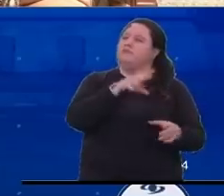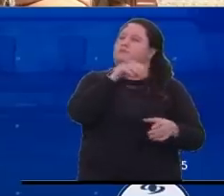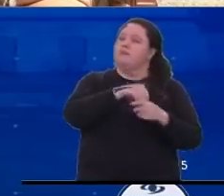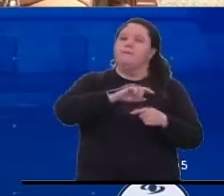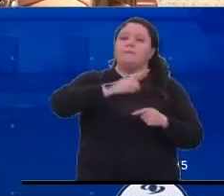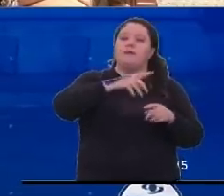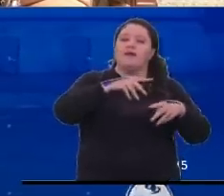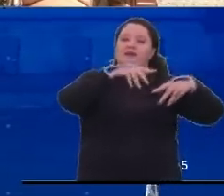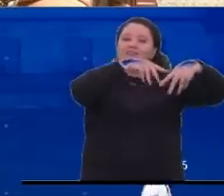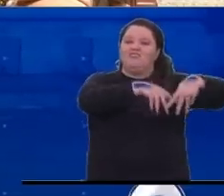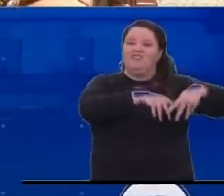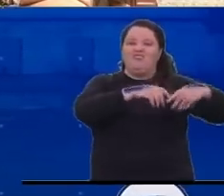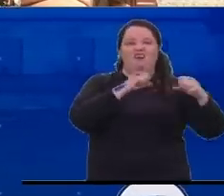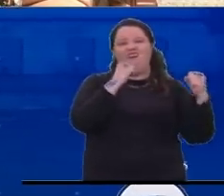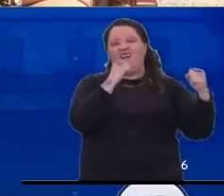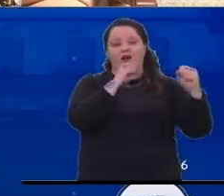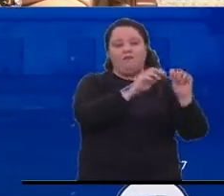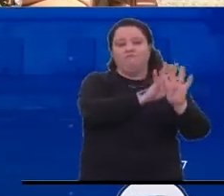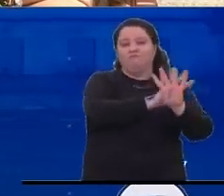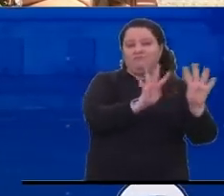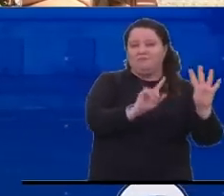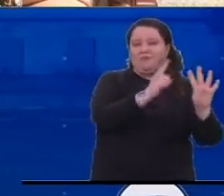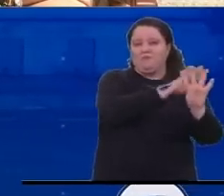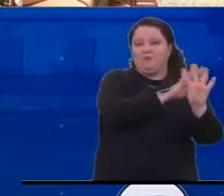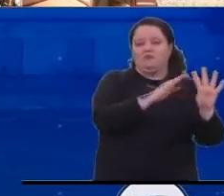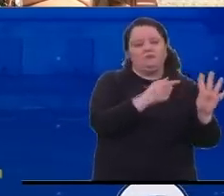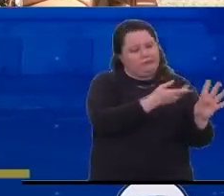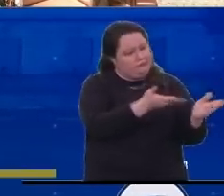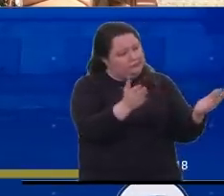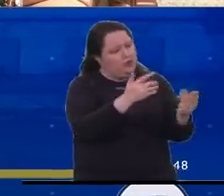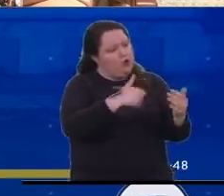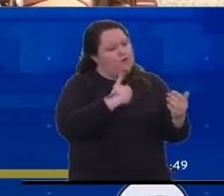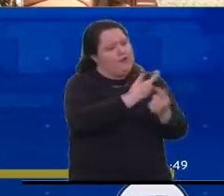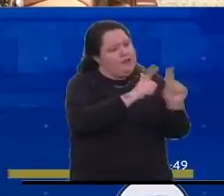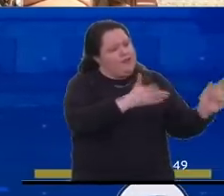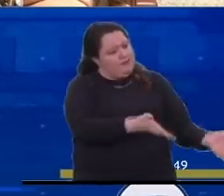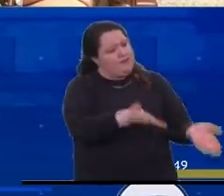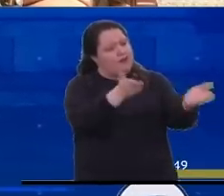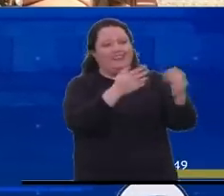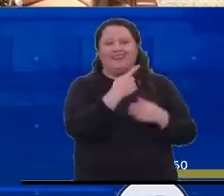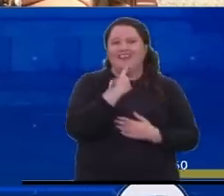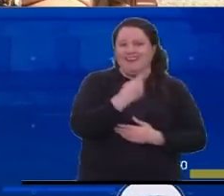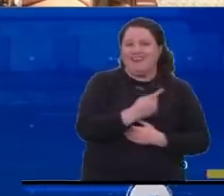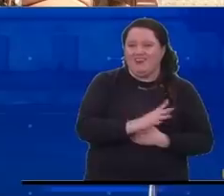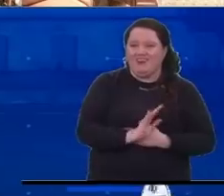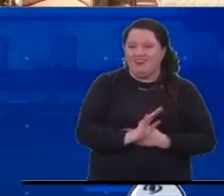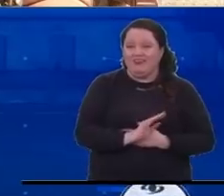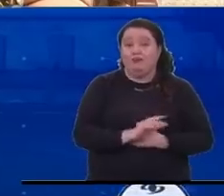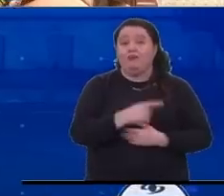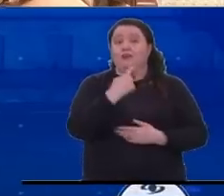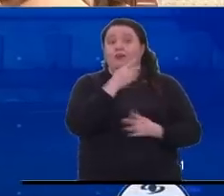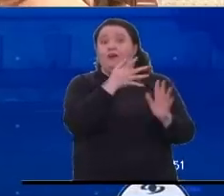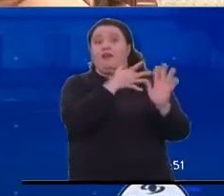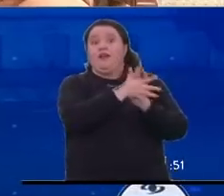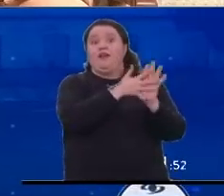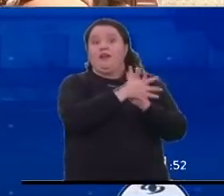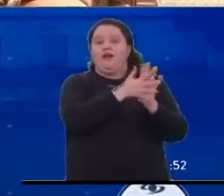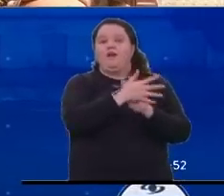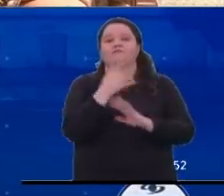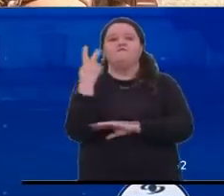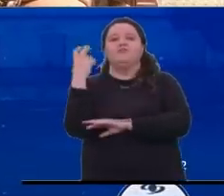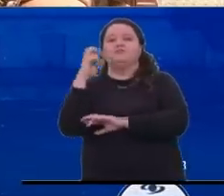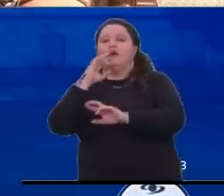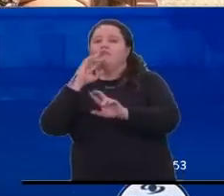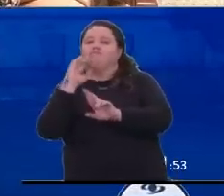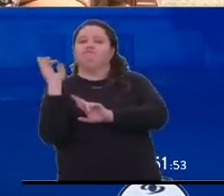primera línea, dijo que debería ser liberada nuestra juventud. Y más demoró en decirlo que en responderle el fiscal